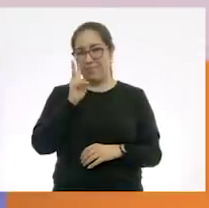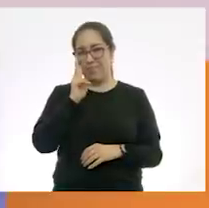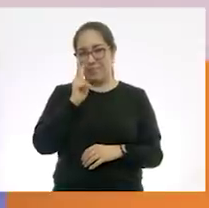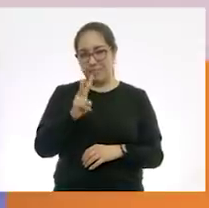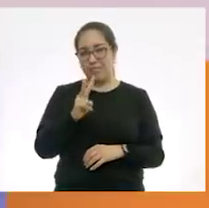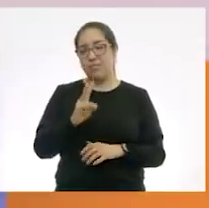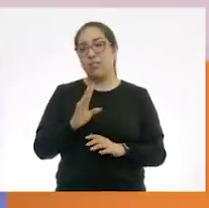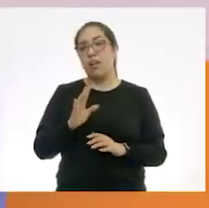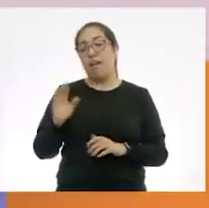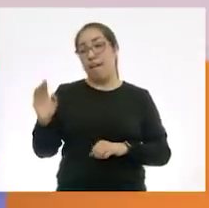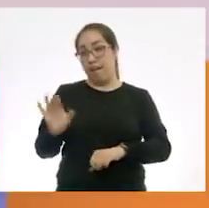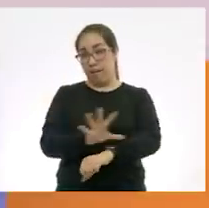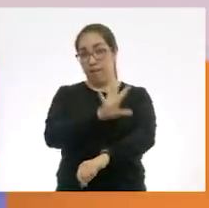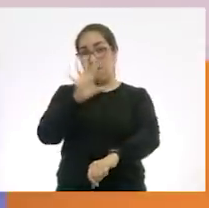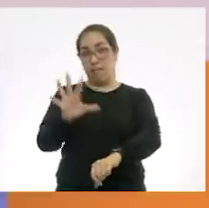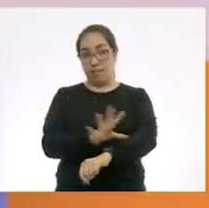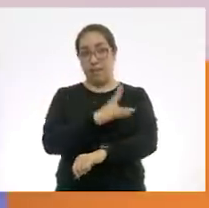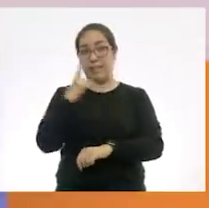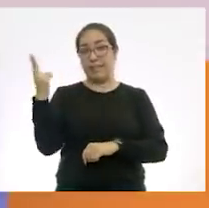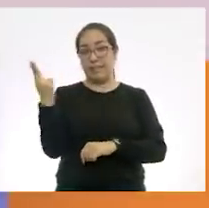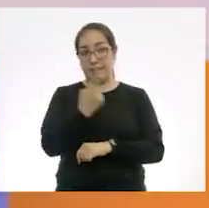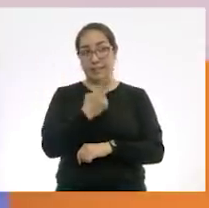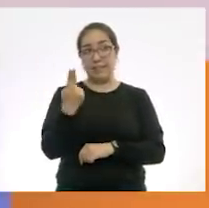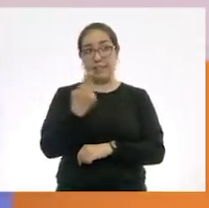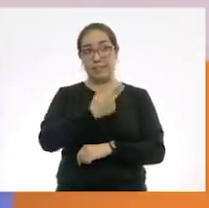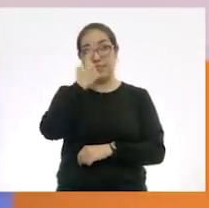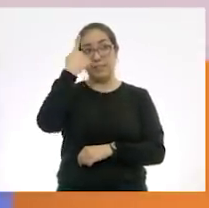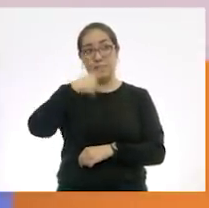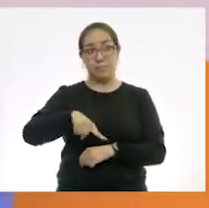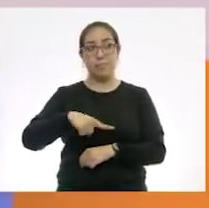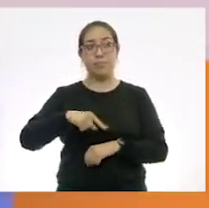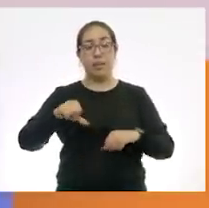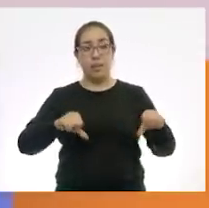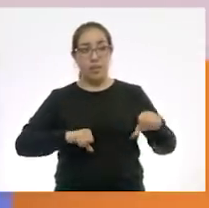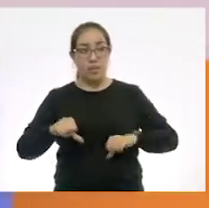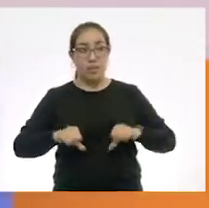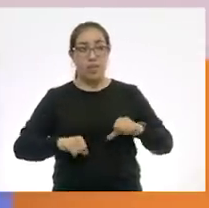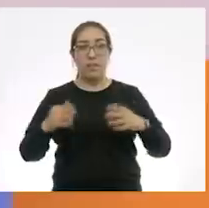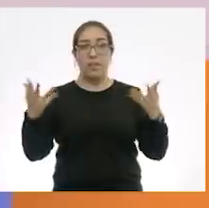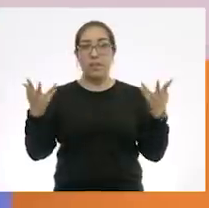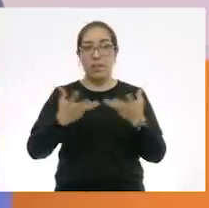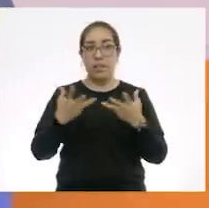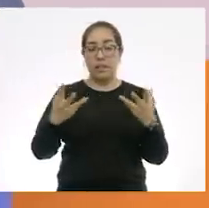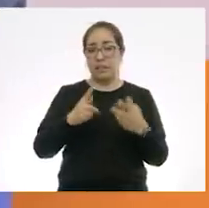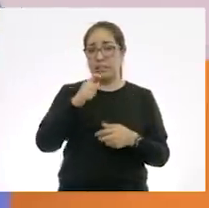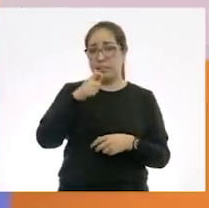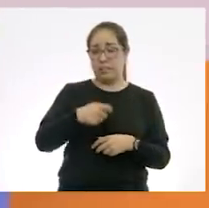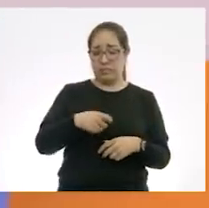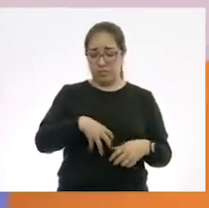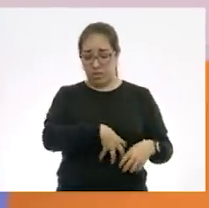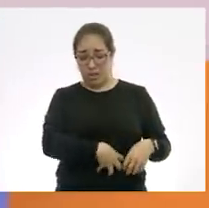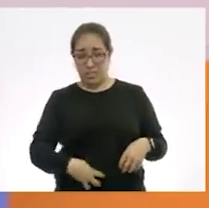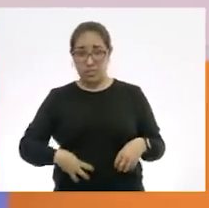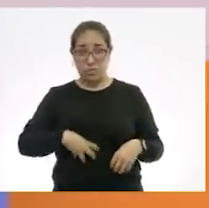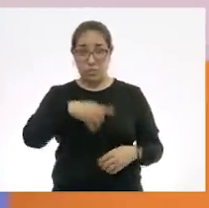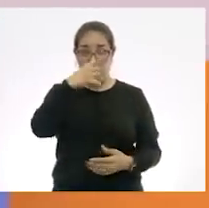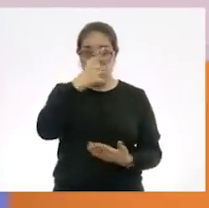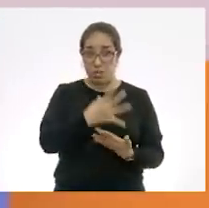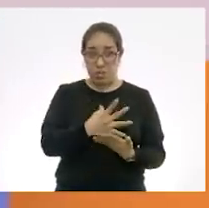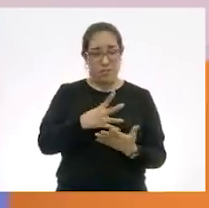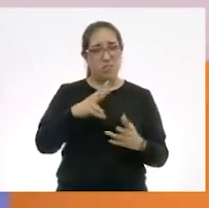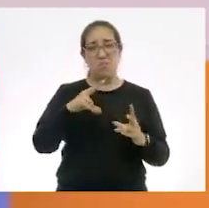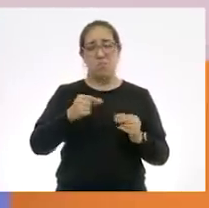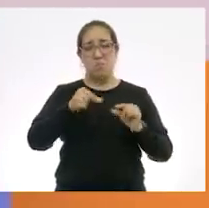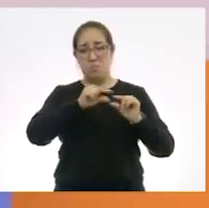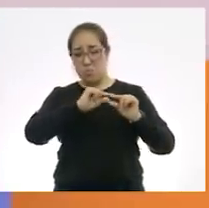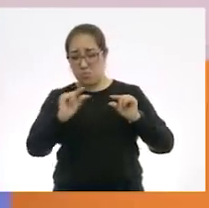muchas actividades. Pero no solamente depende del estómago o de los intestinos. Hemos visto demasiados órganos y muchos